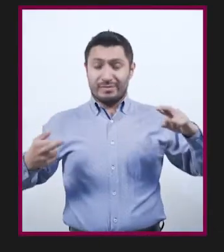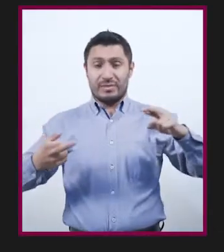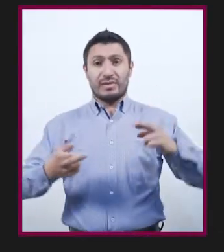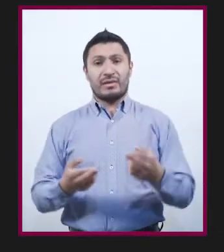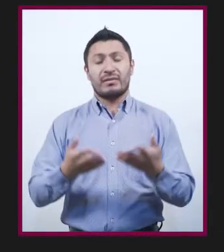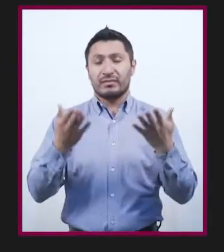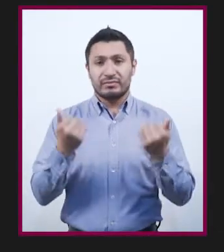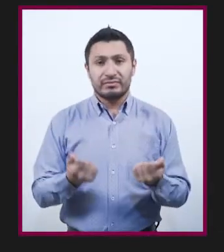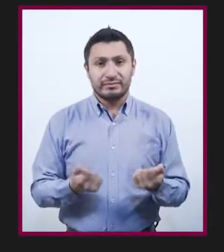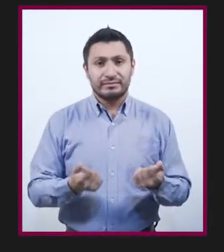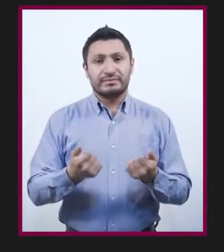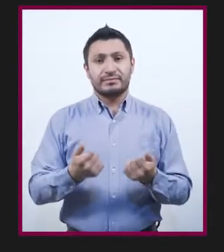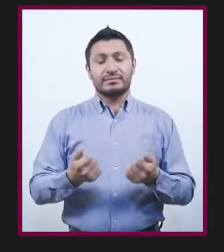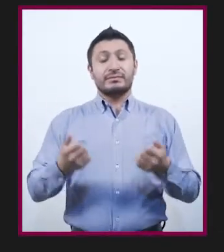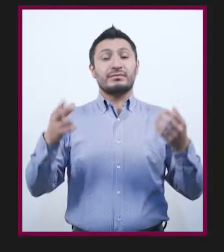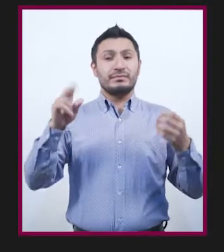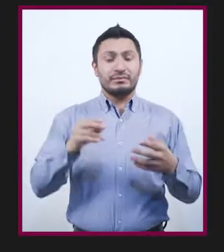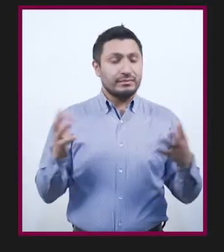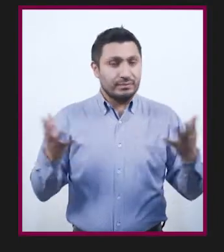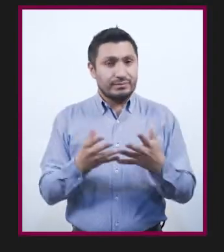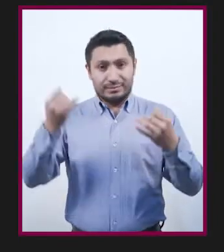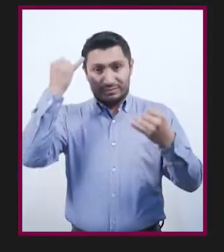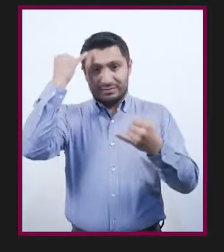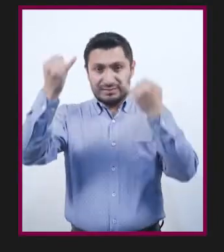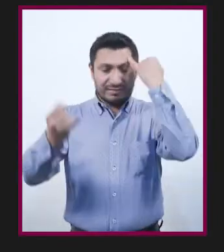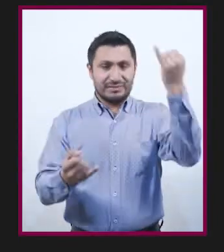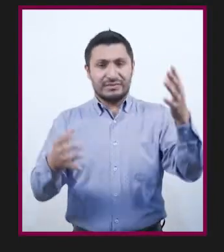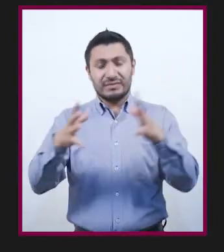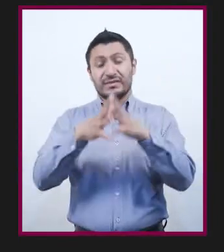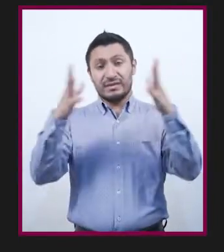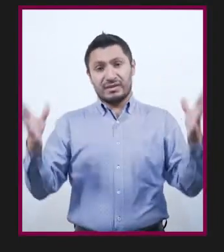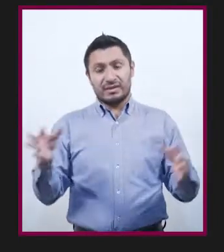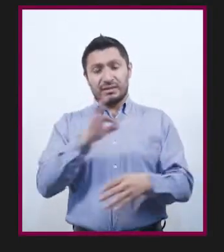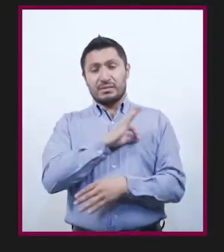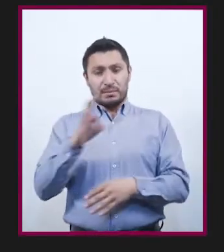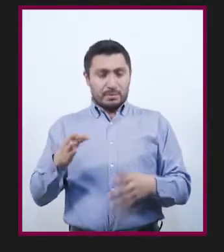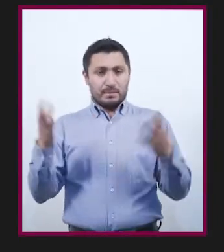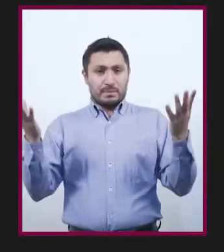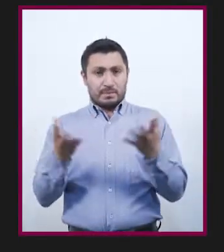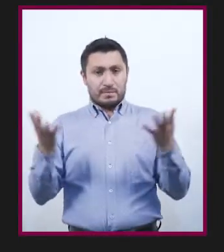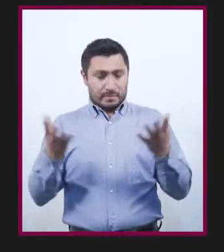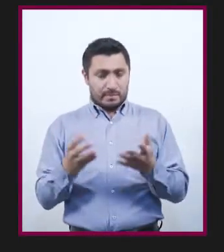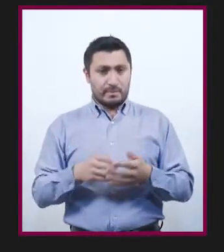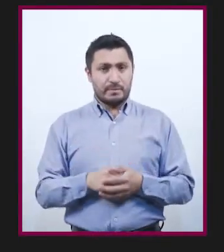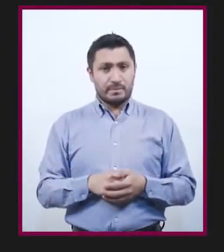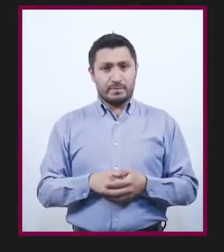necesita. Pues yo digo que tenemos mucha imaginación, mucha energía,